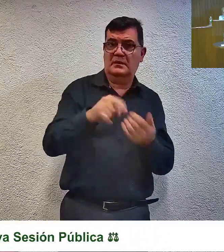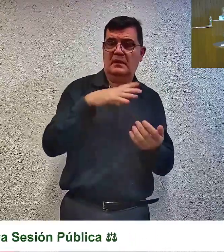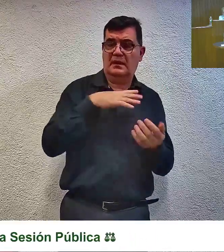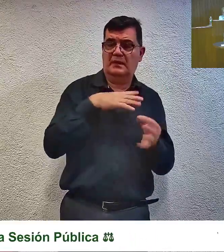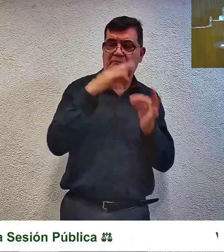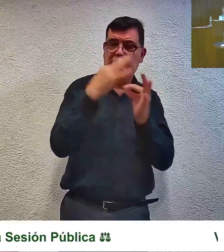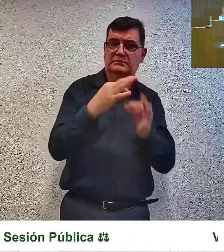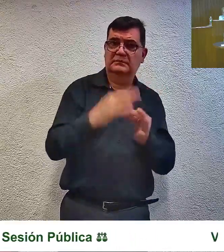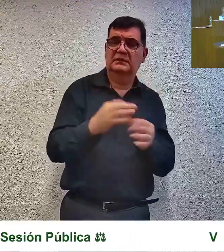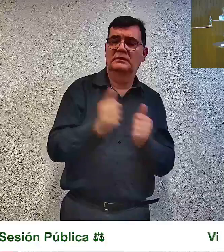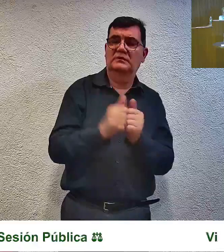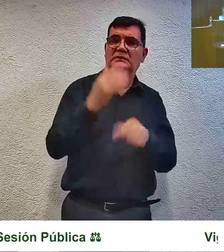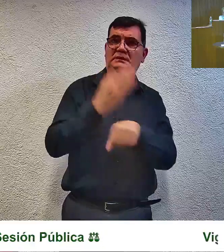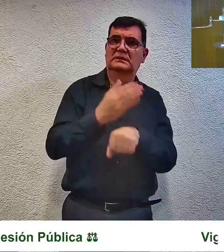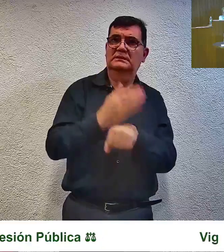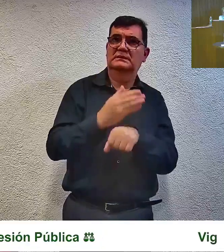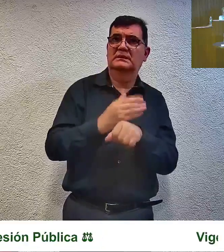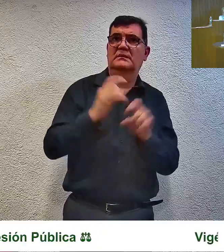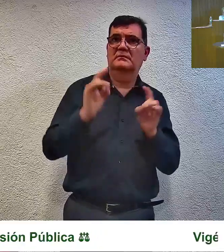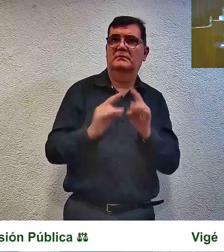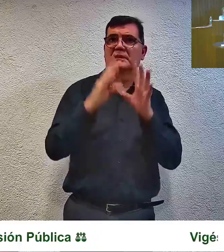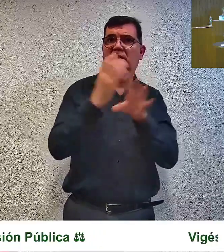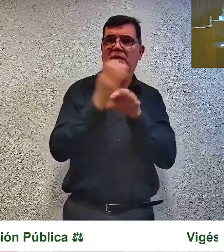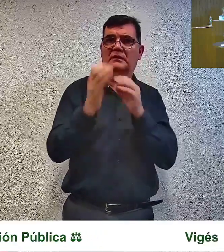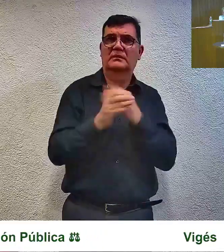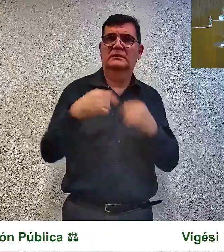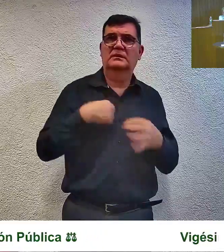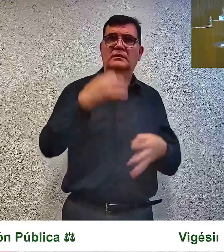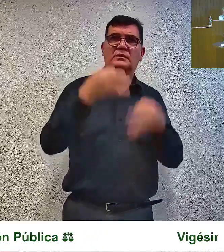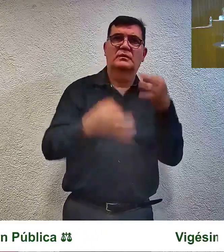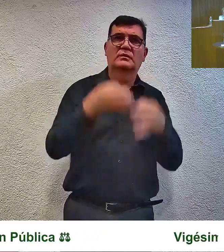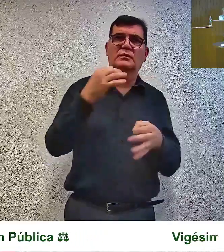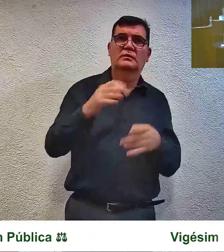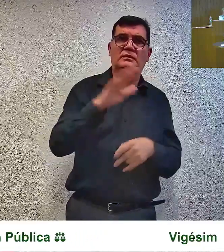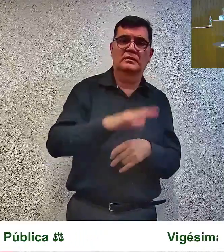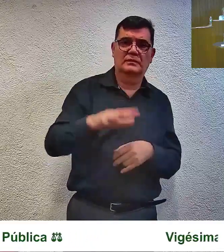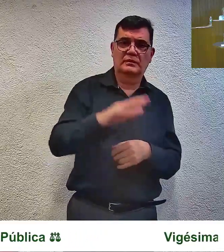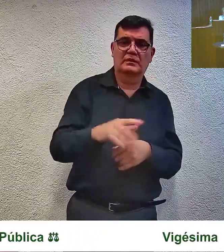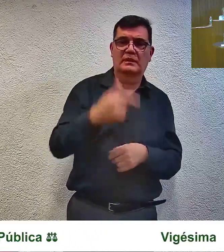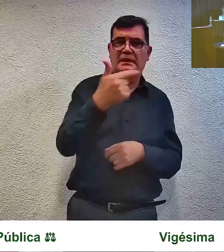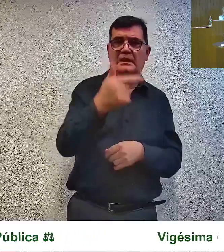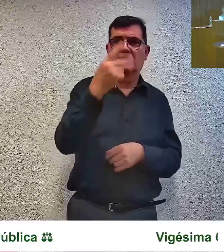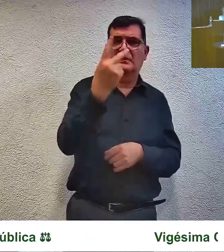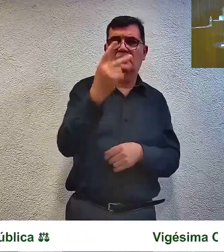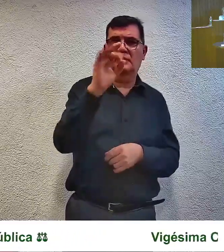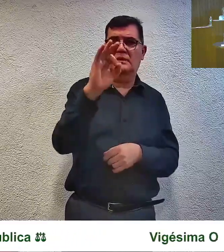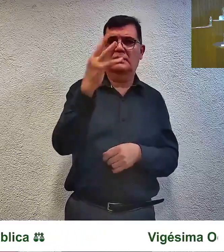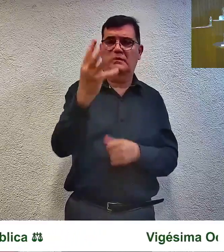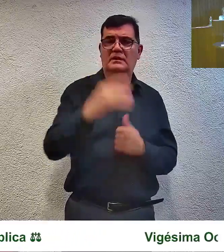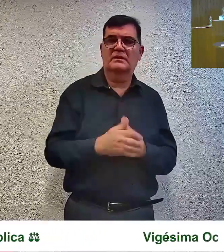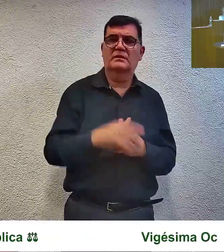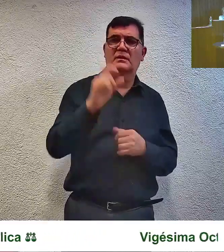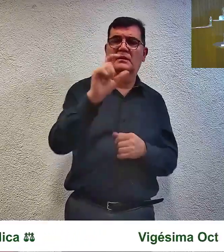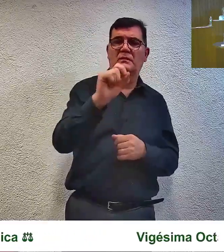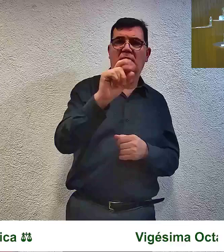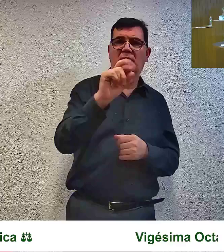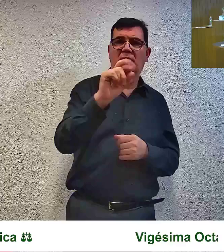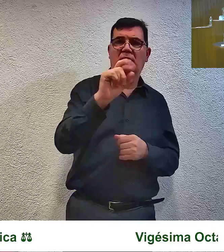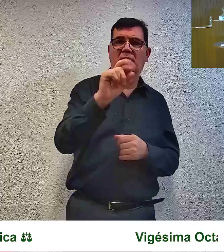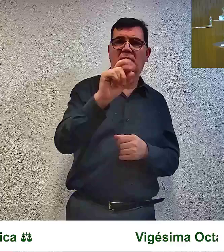cumplida la sentencia y la diversa incidental emitidas en el Juicio Electoral Ciudadano GEC 244 del